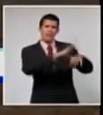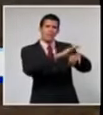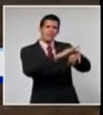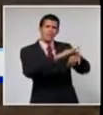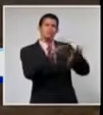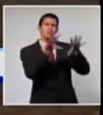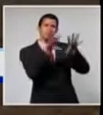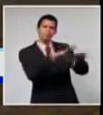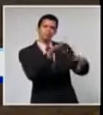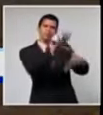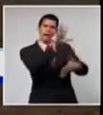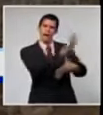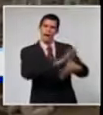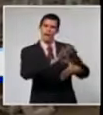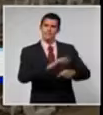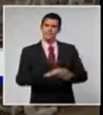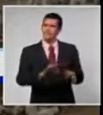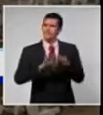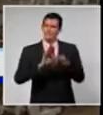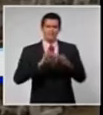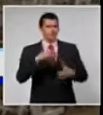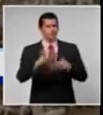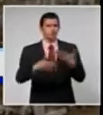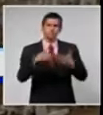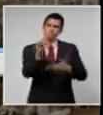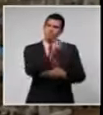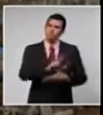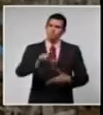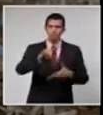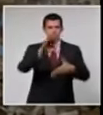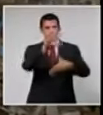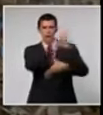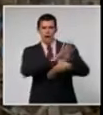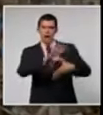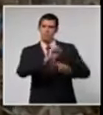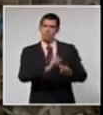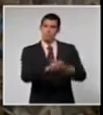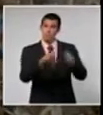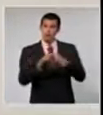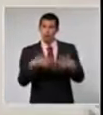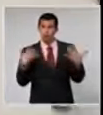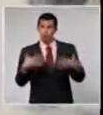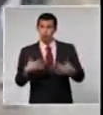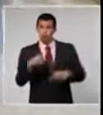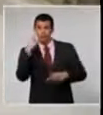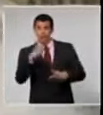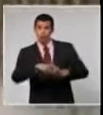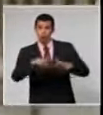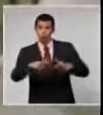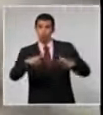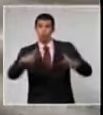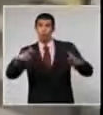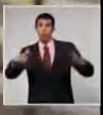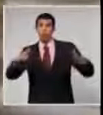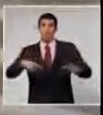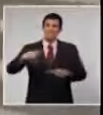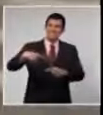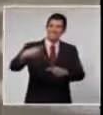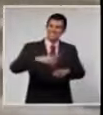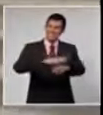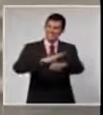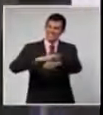problemas estructurales, sociales y económicos de la región han ocasionado un alarmante aumento de los casos diarios, que en las últimas